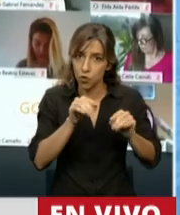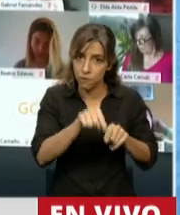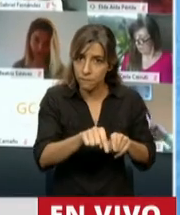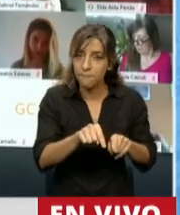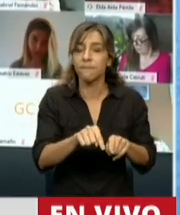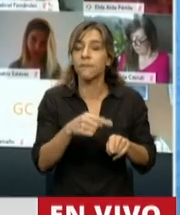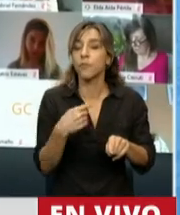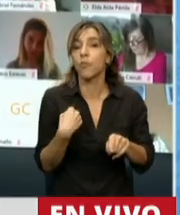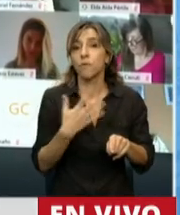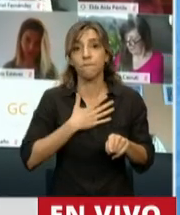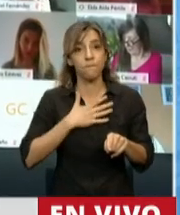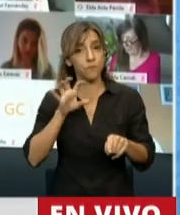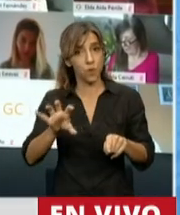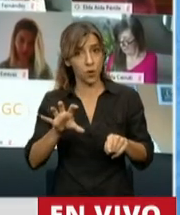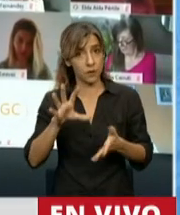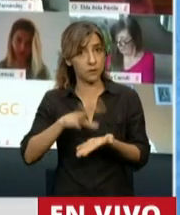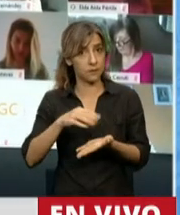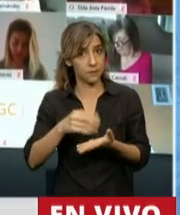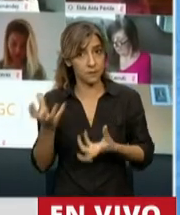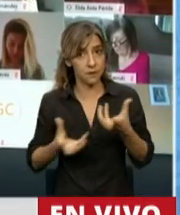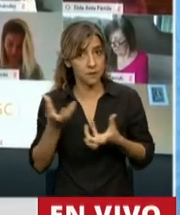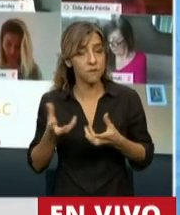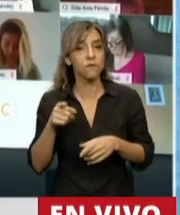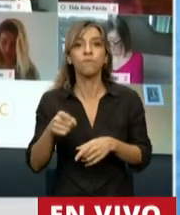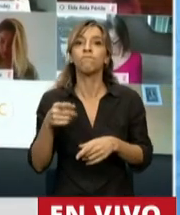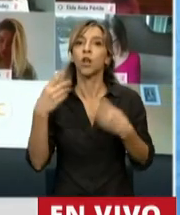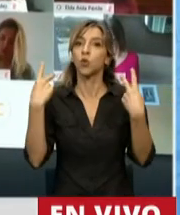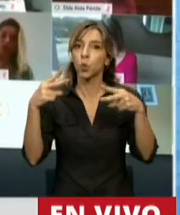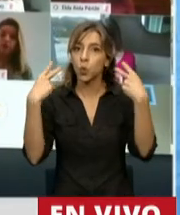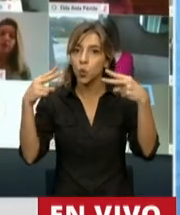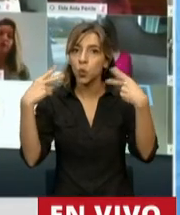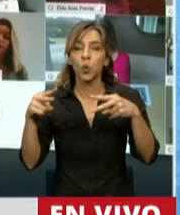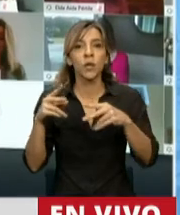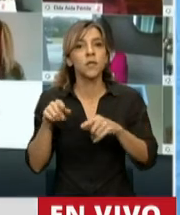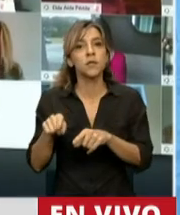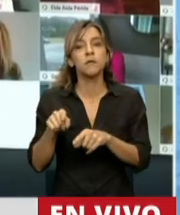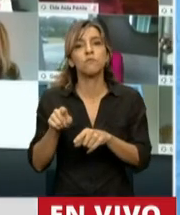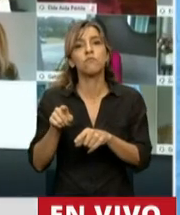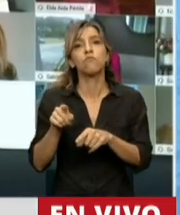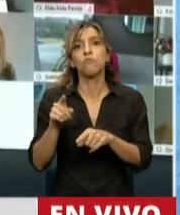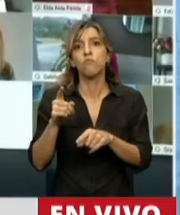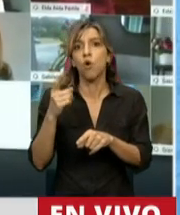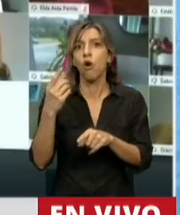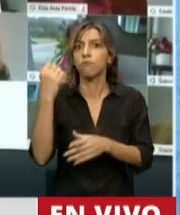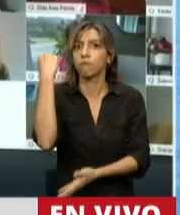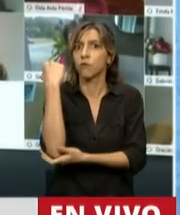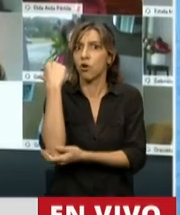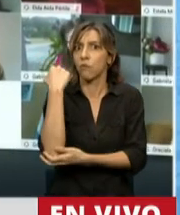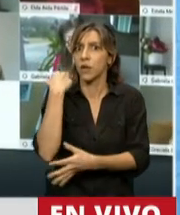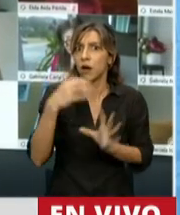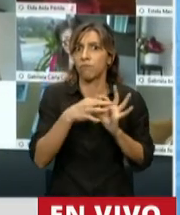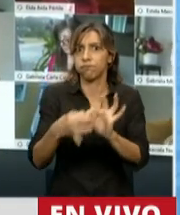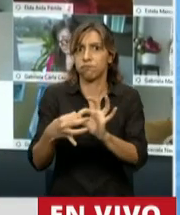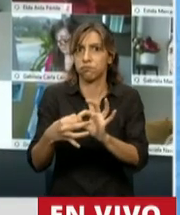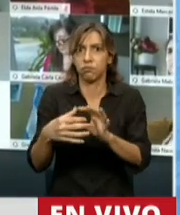En mi provincia, Tierra del Fuego, la actividad turística no es una actividad económica más, es una actividad muy importante